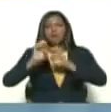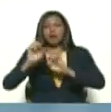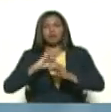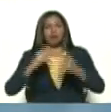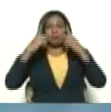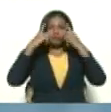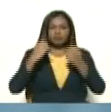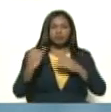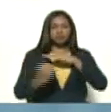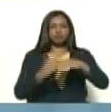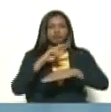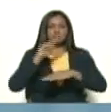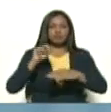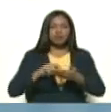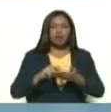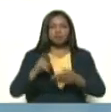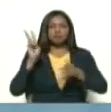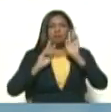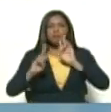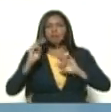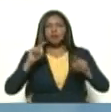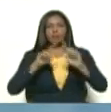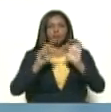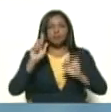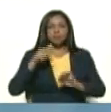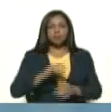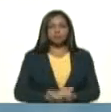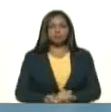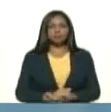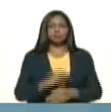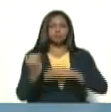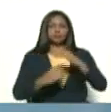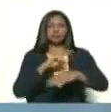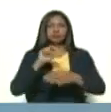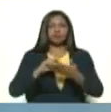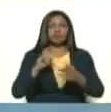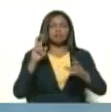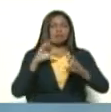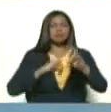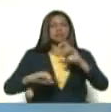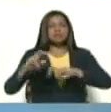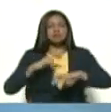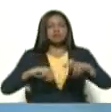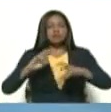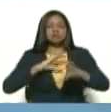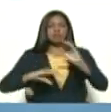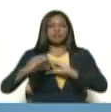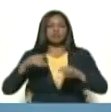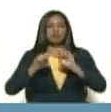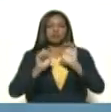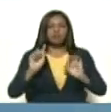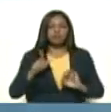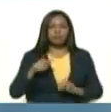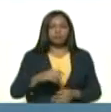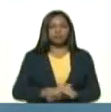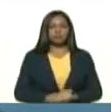del Instituto Nacional de Higiene Rafael de Rangel y del Instituto Venezolano de Investigaciones Científicas, INI. Es una muestra, señor presidente, de